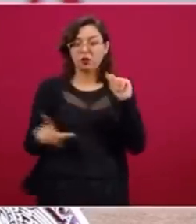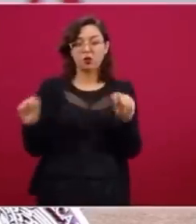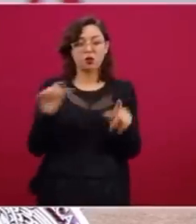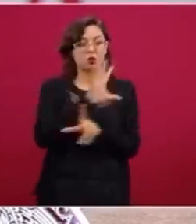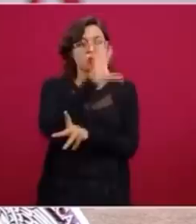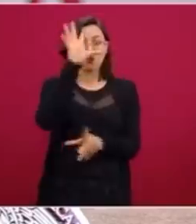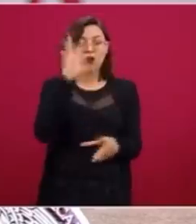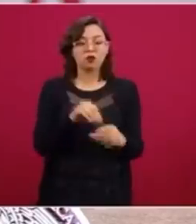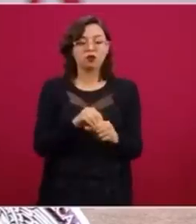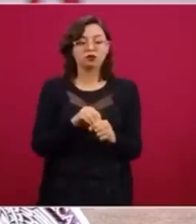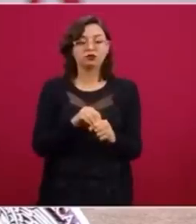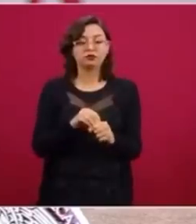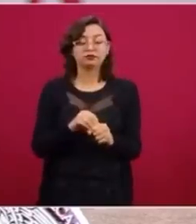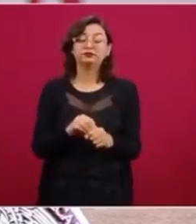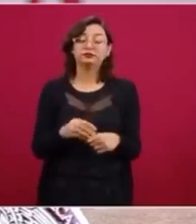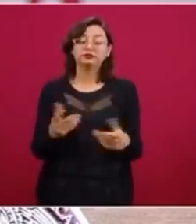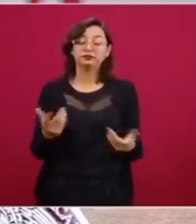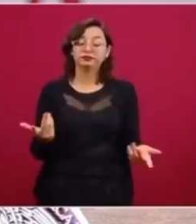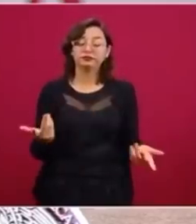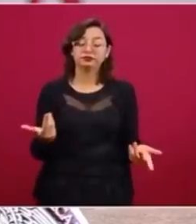Podemos, en efecto,